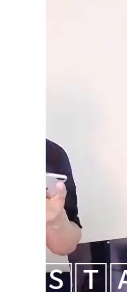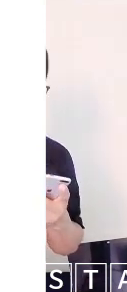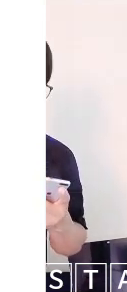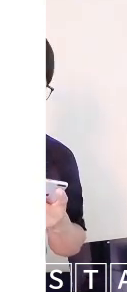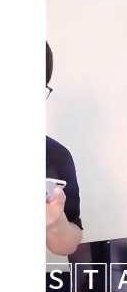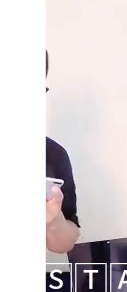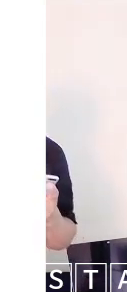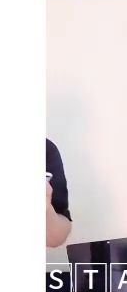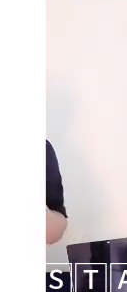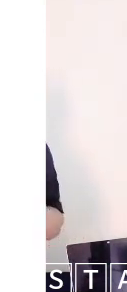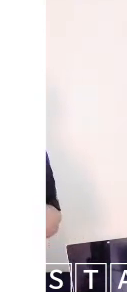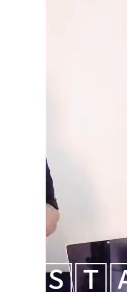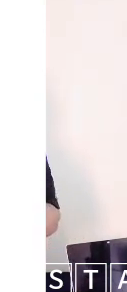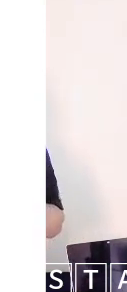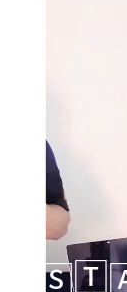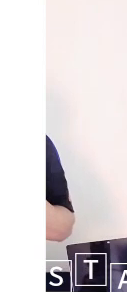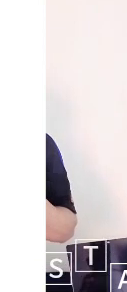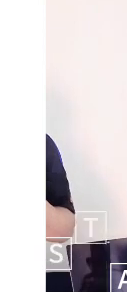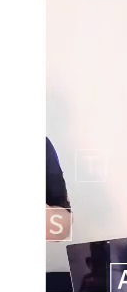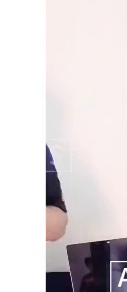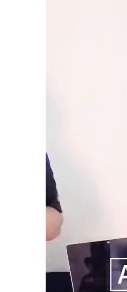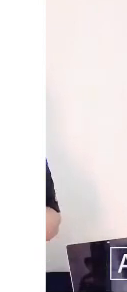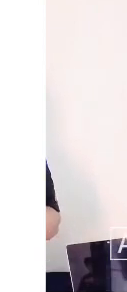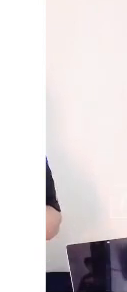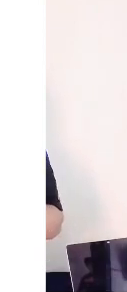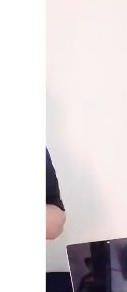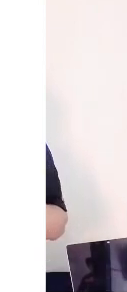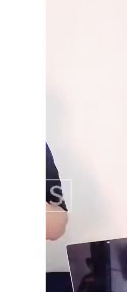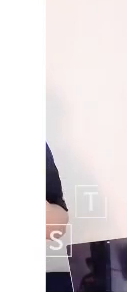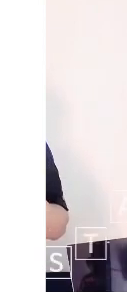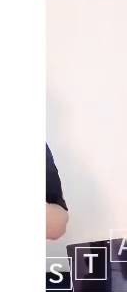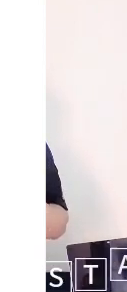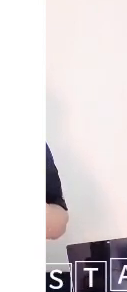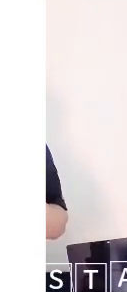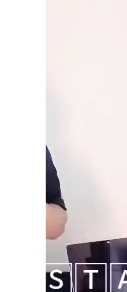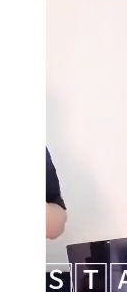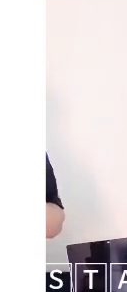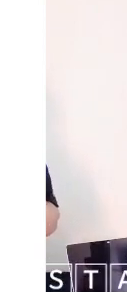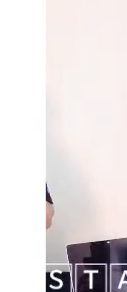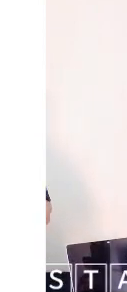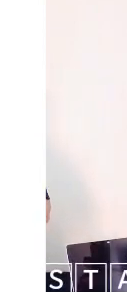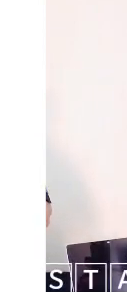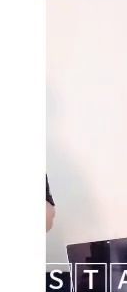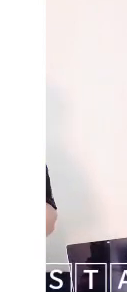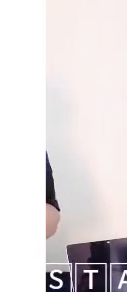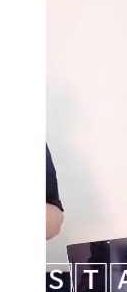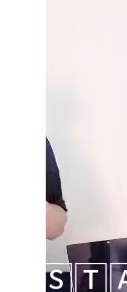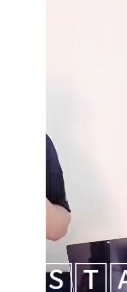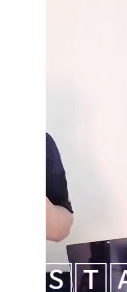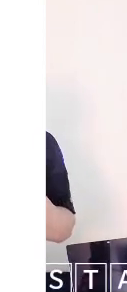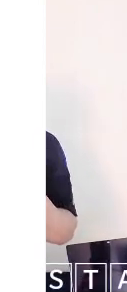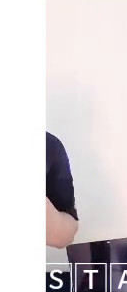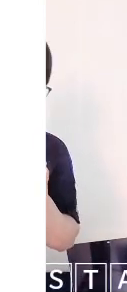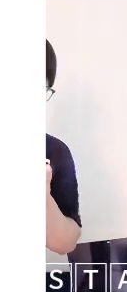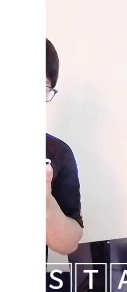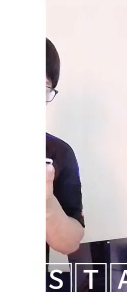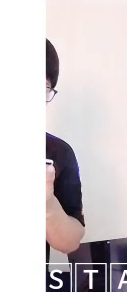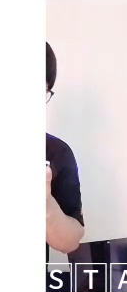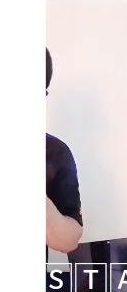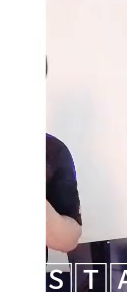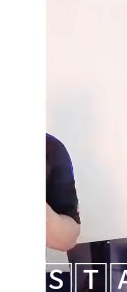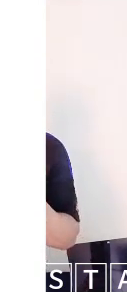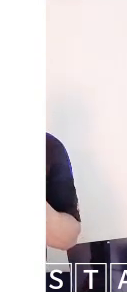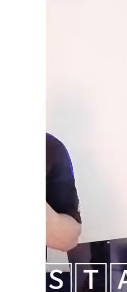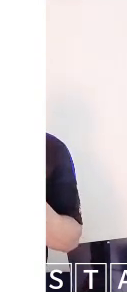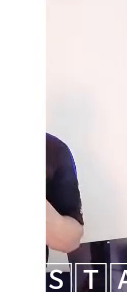en contra de la reforma constitucional que pretendía destruir al INE. El INE no se toca. El